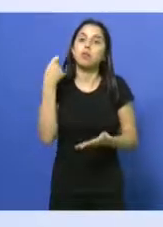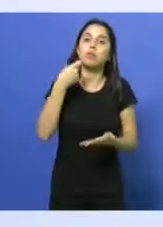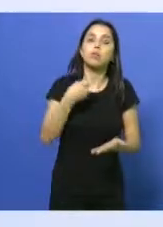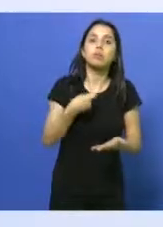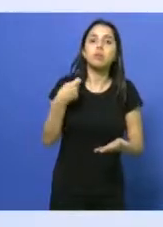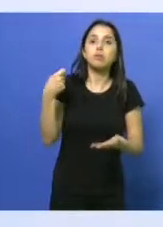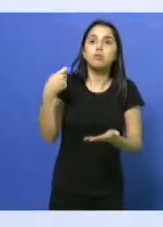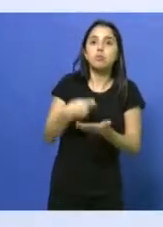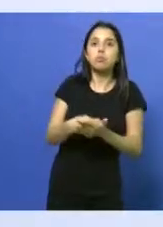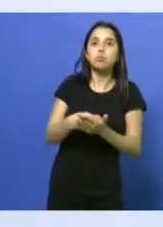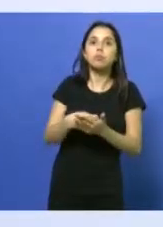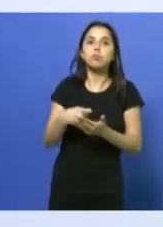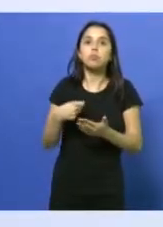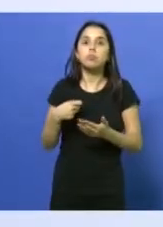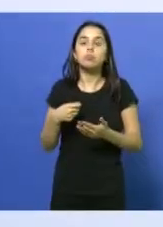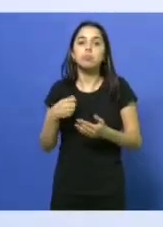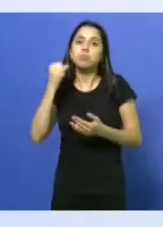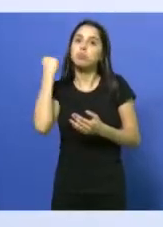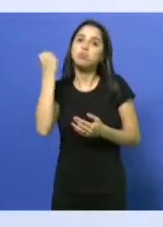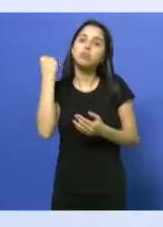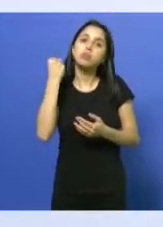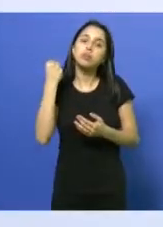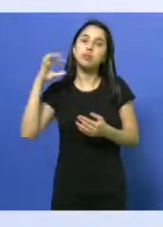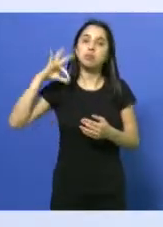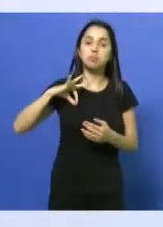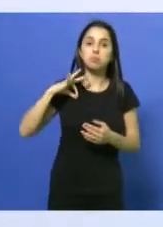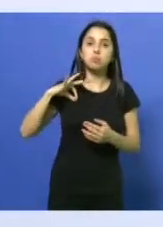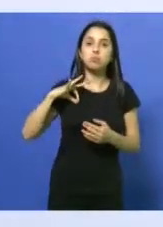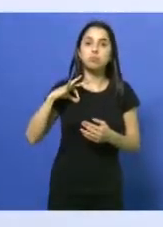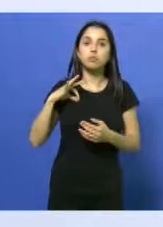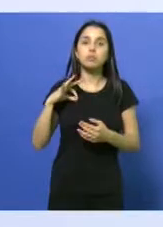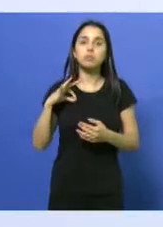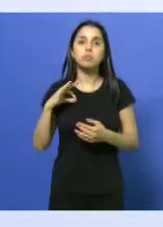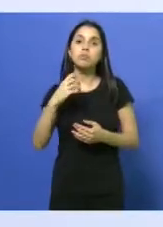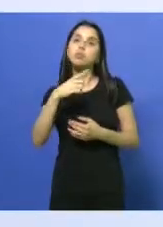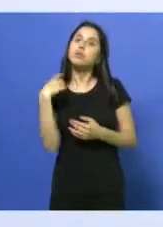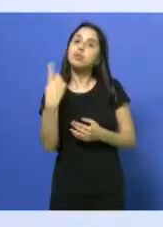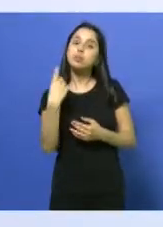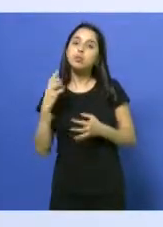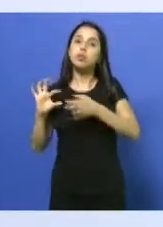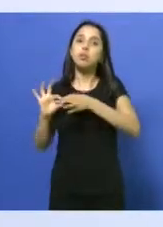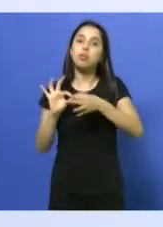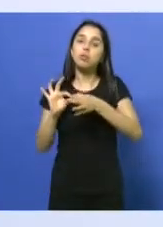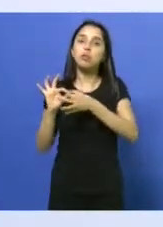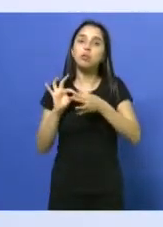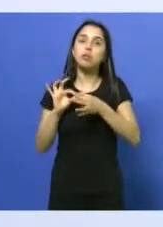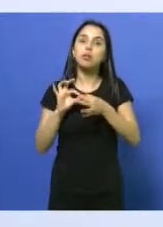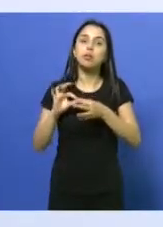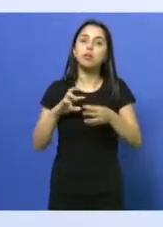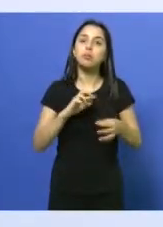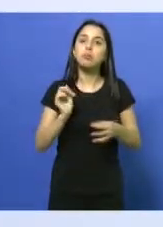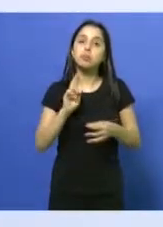nos imponen, fundamentalmente el de los salarios. Nosotros estamos atados siempre a las paritarias nacionales que